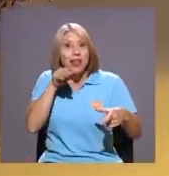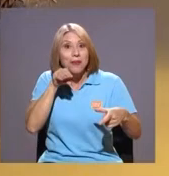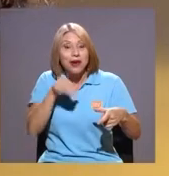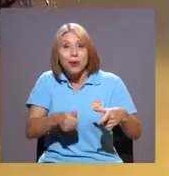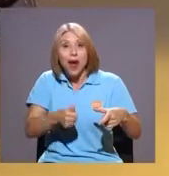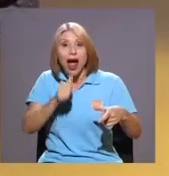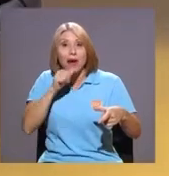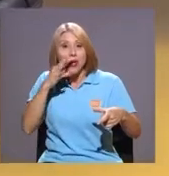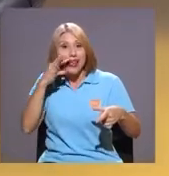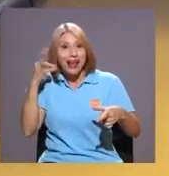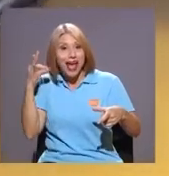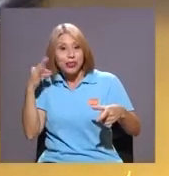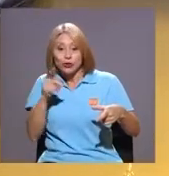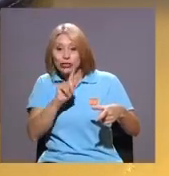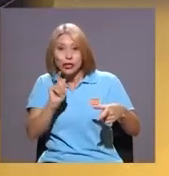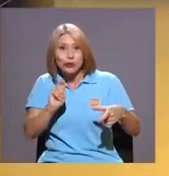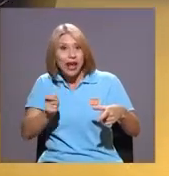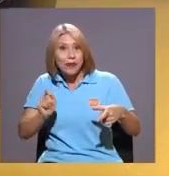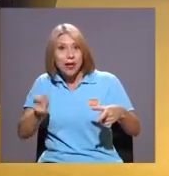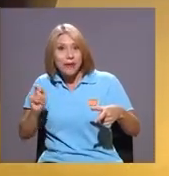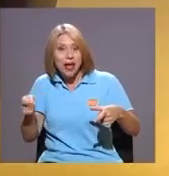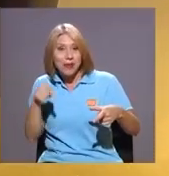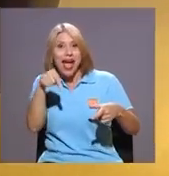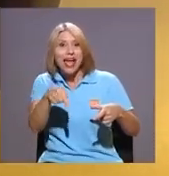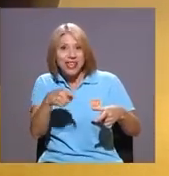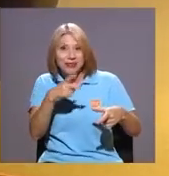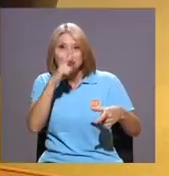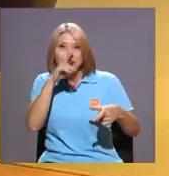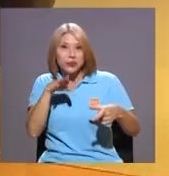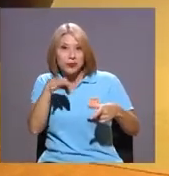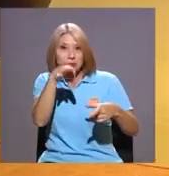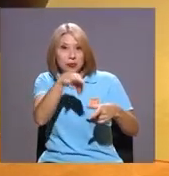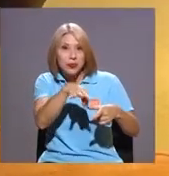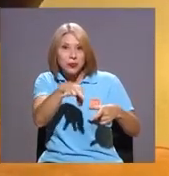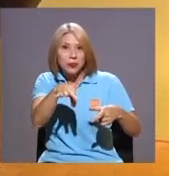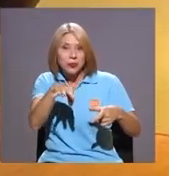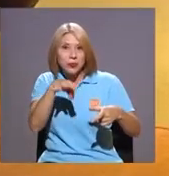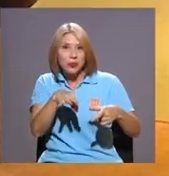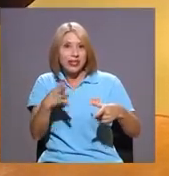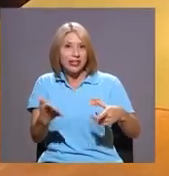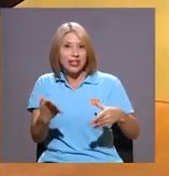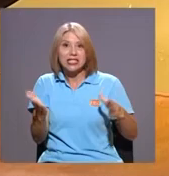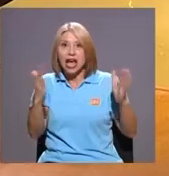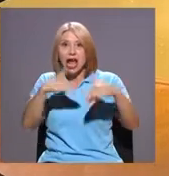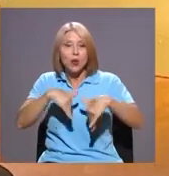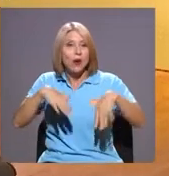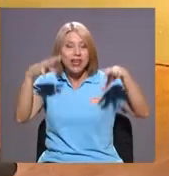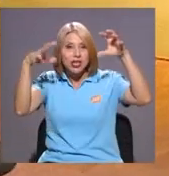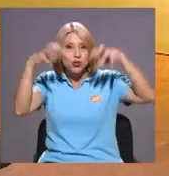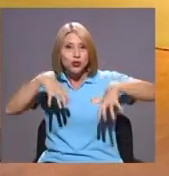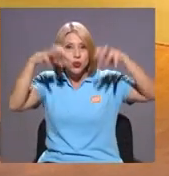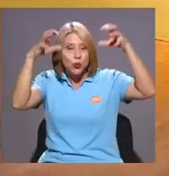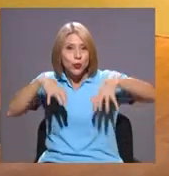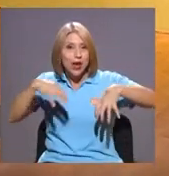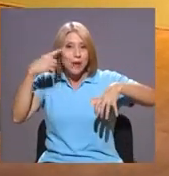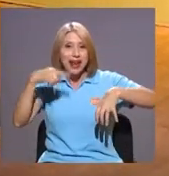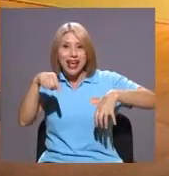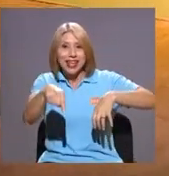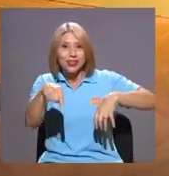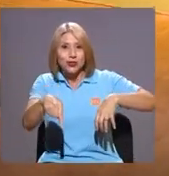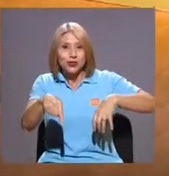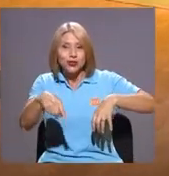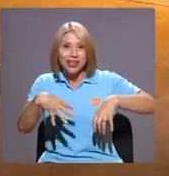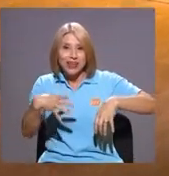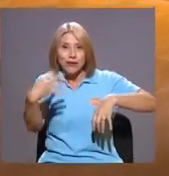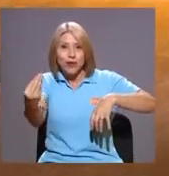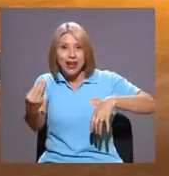cambiando constantemente, esa agua se volvía un criadero. Ya no había lluvia para estos otros criaderos que están fuera, pero